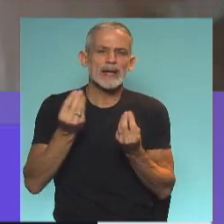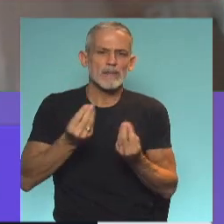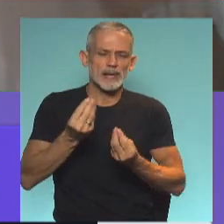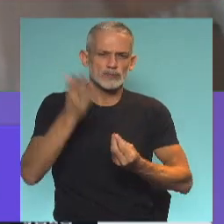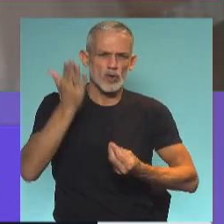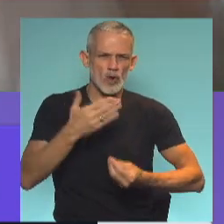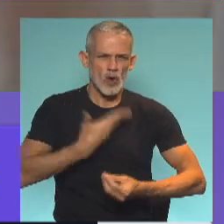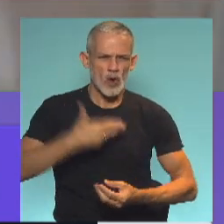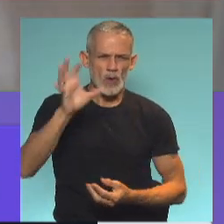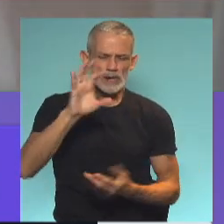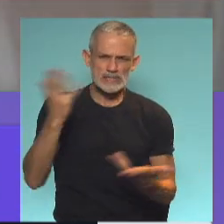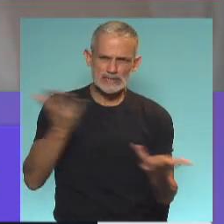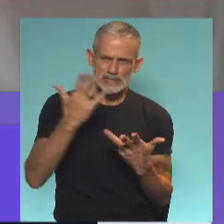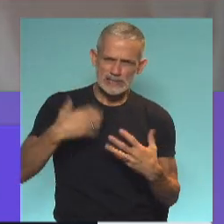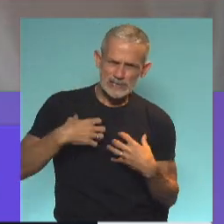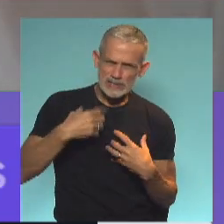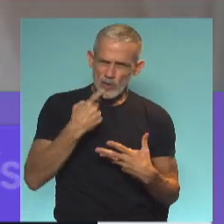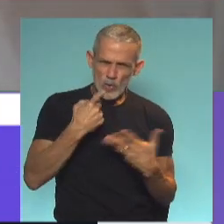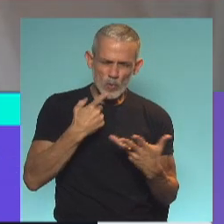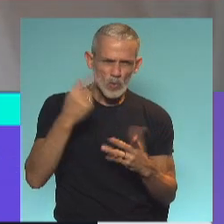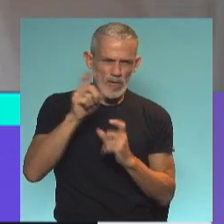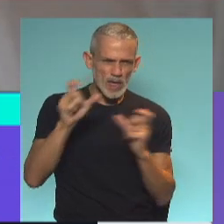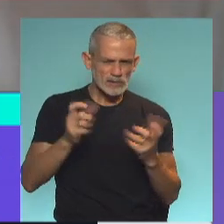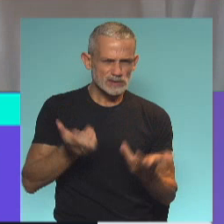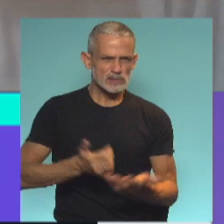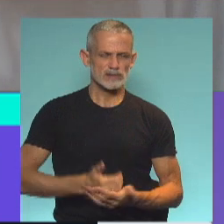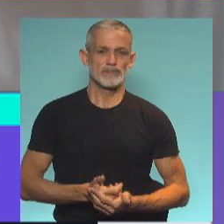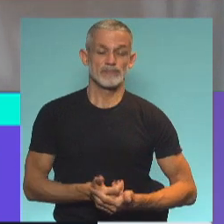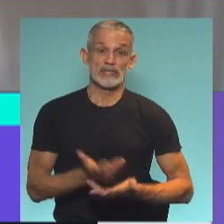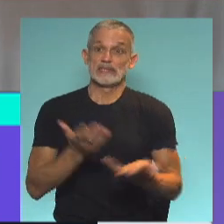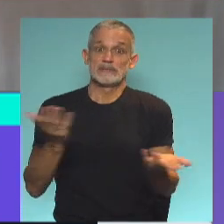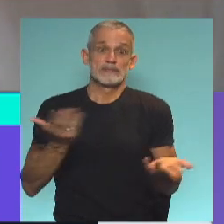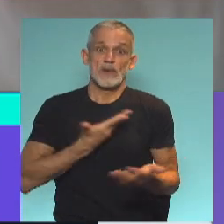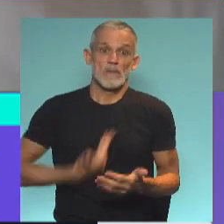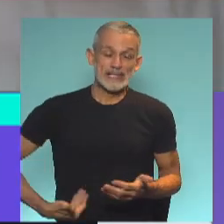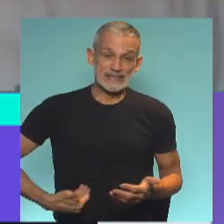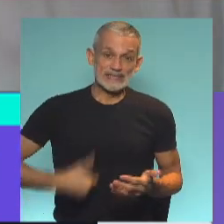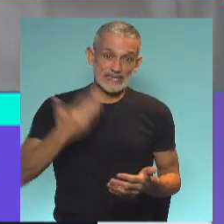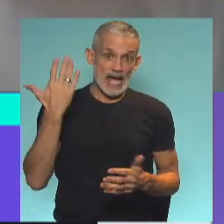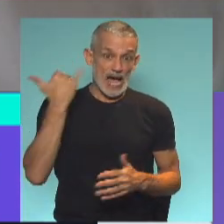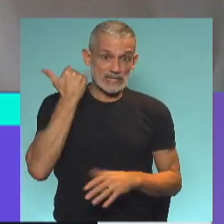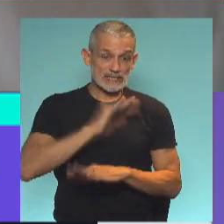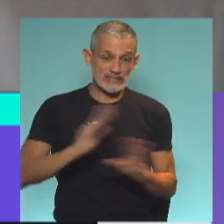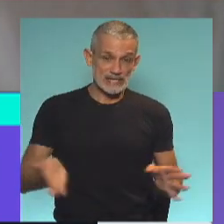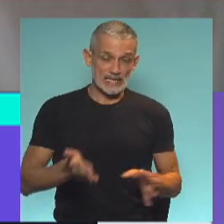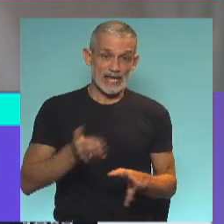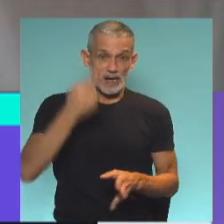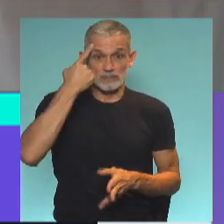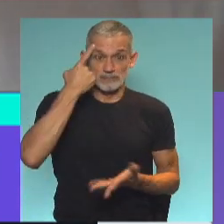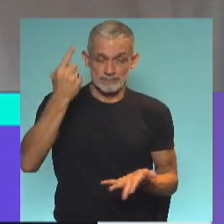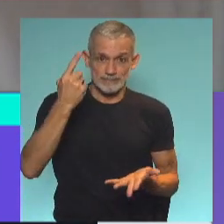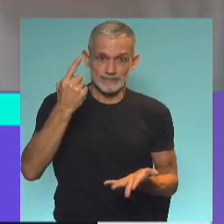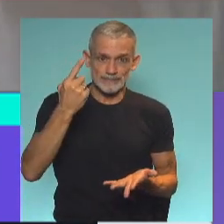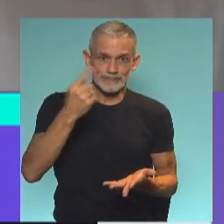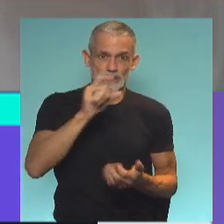respecto, porque esto ha generado inquietud en algunos sectores, ¿no? Bueno, el señor presidente había estado primero, si ponemos en